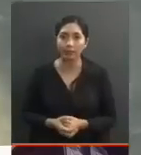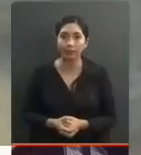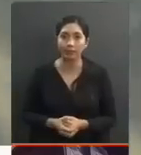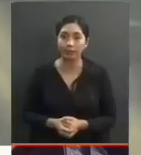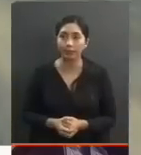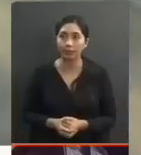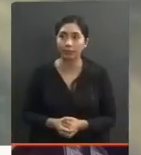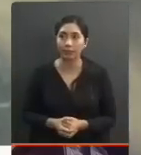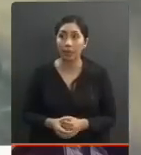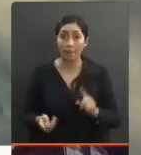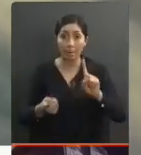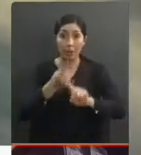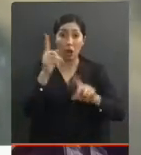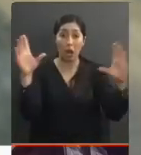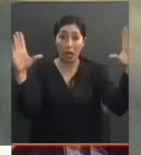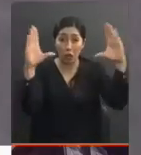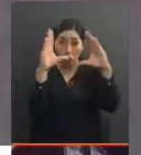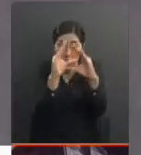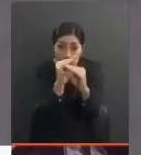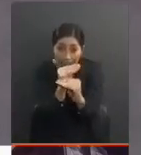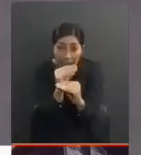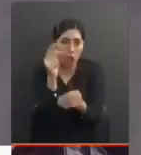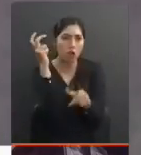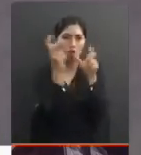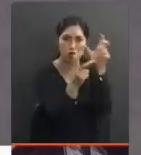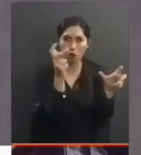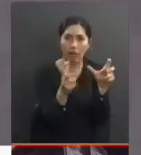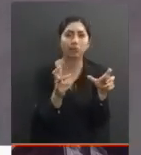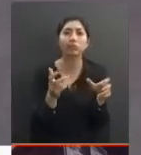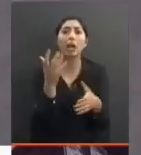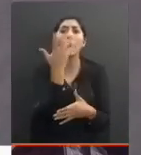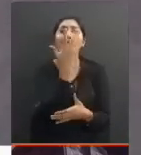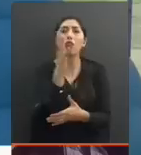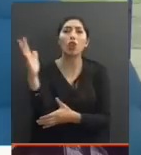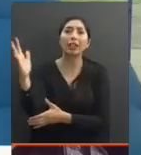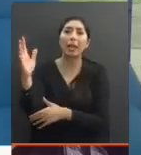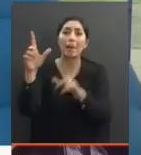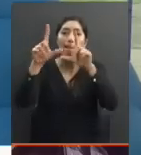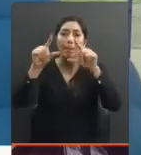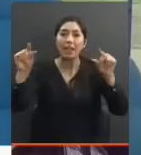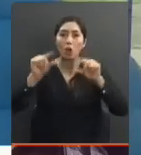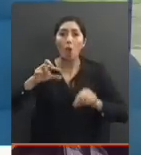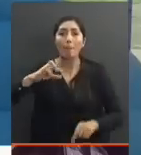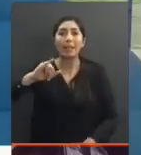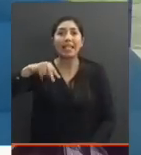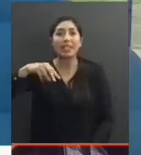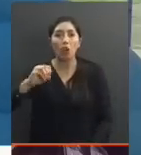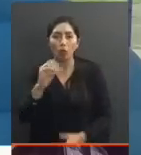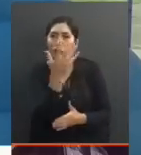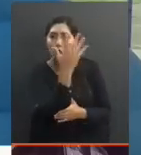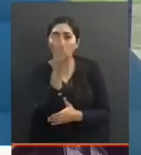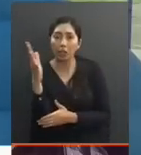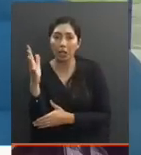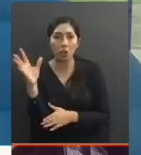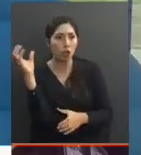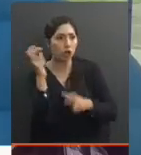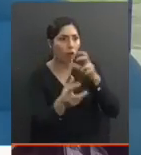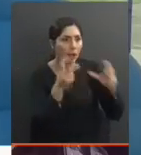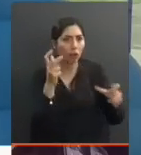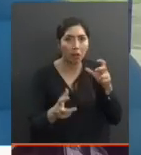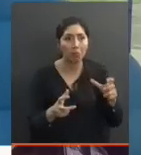Primero robaban de noche, estamos hablando de bosque de pino en pie, y luego ya viendo que les funcionaba, empezaron a